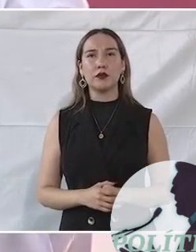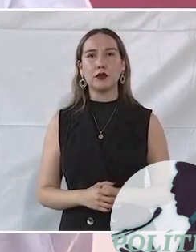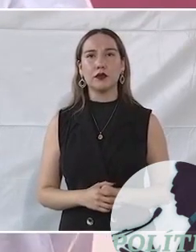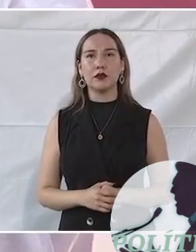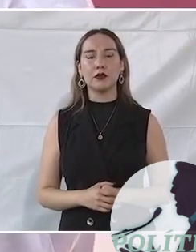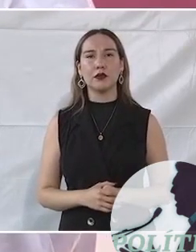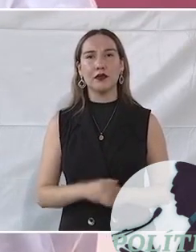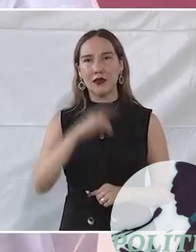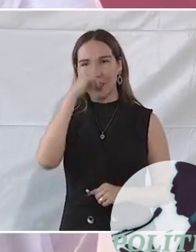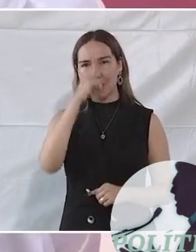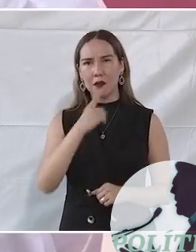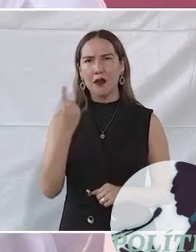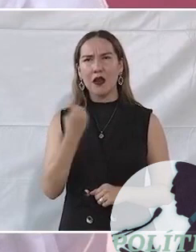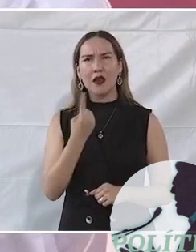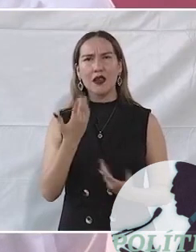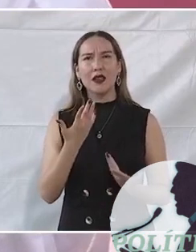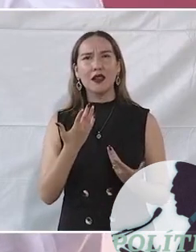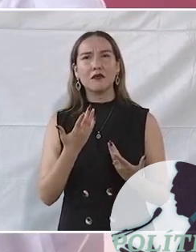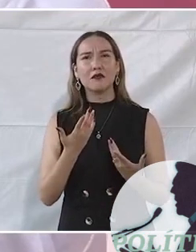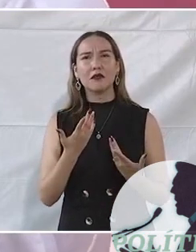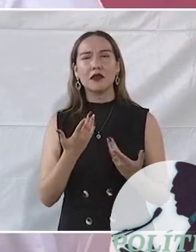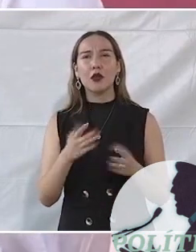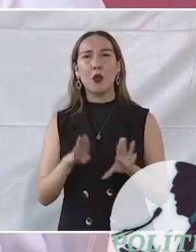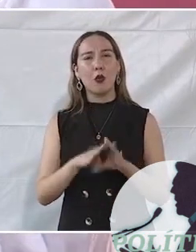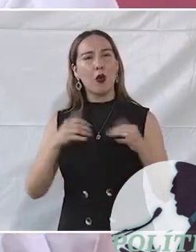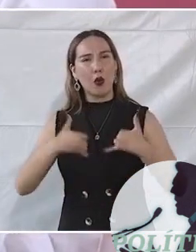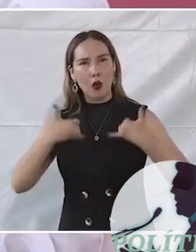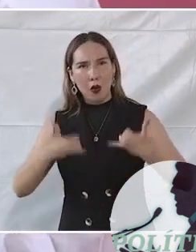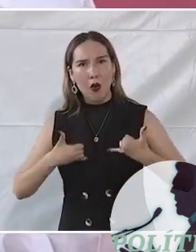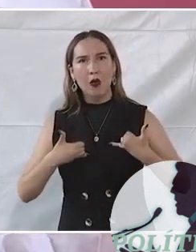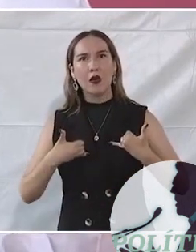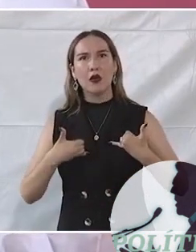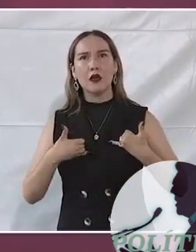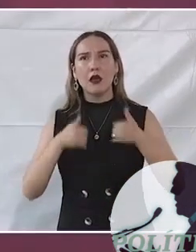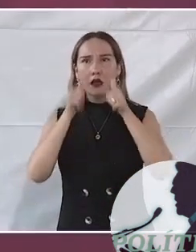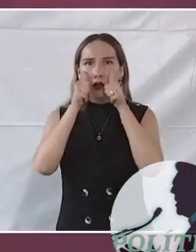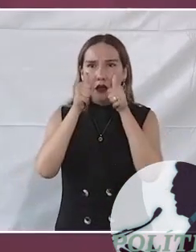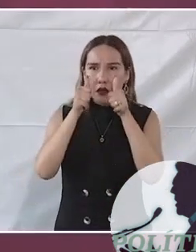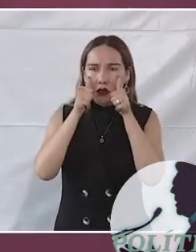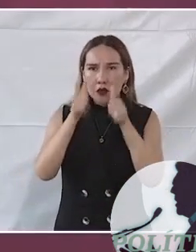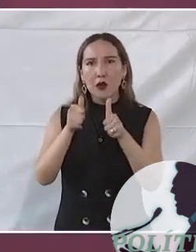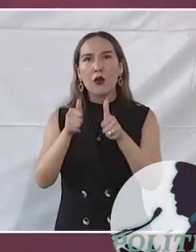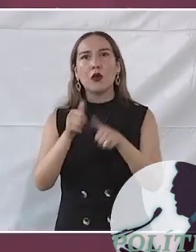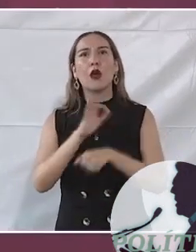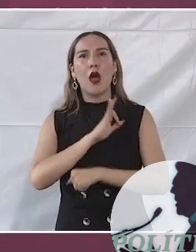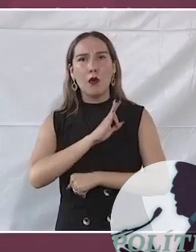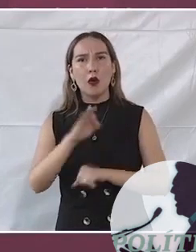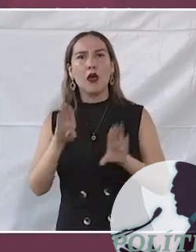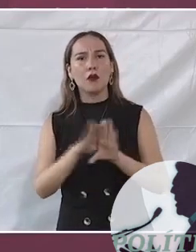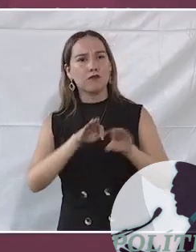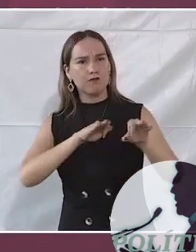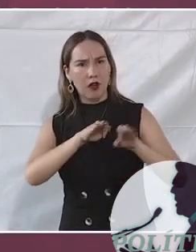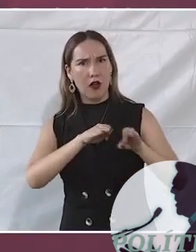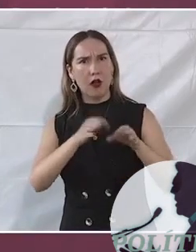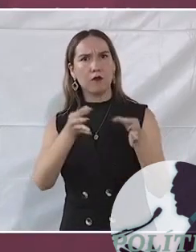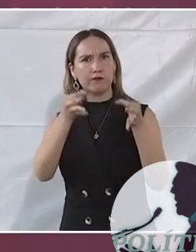sonsaquen, no los enganchen y se los lleven los de la delincuencia. Lo